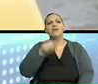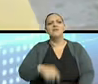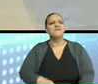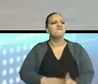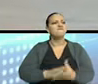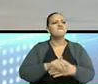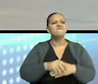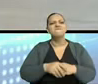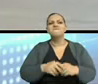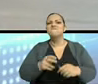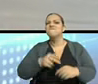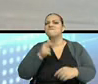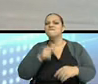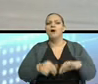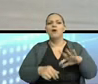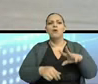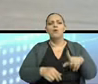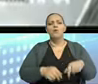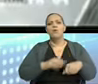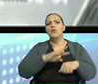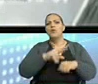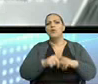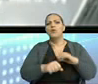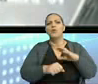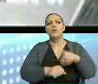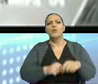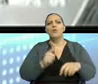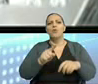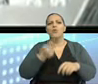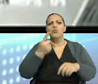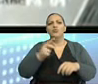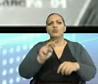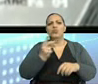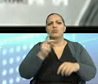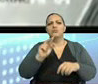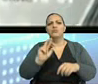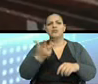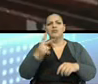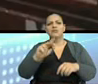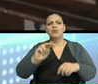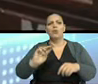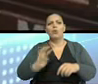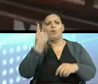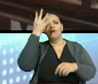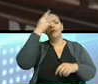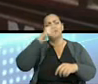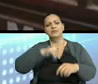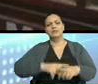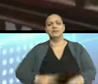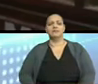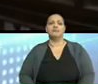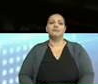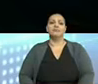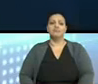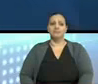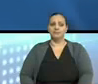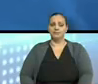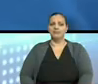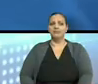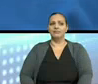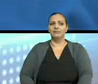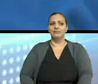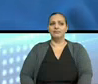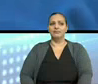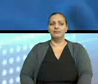le multiplique por cuatro veces la condena, para ver si le gusta. Con retroactivo. ¿Ah? Pues claro, así como la tarjeta que había que te cobraba hasta